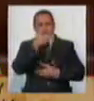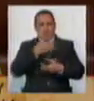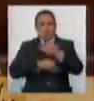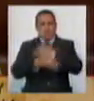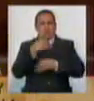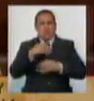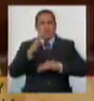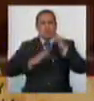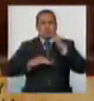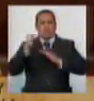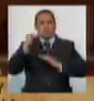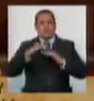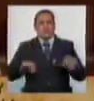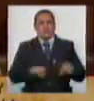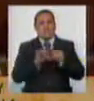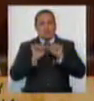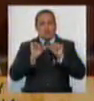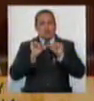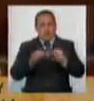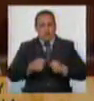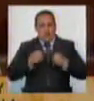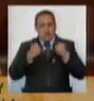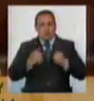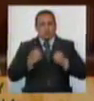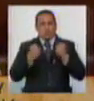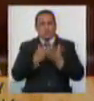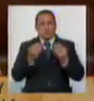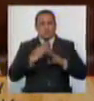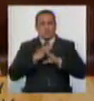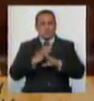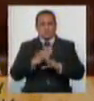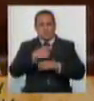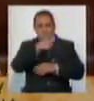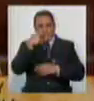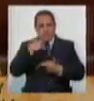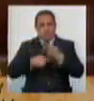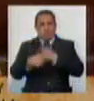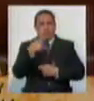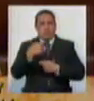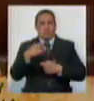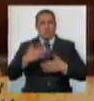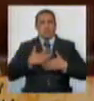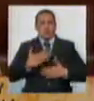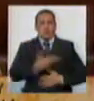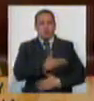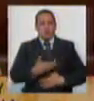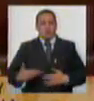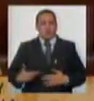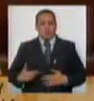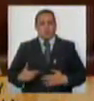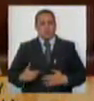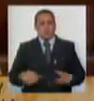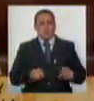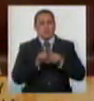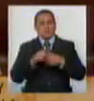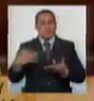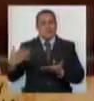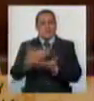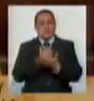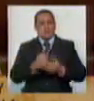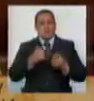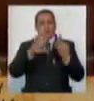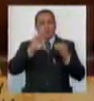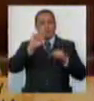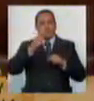construcción civil y continuar la lucha contra el narcotráfico. En lo que va de nuestro gobierno, se ha incautado